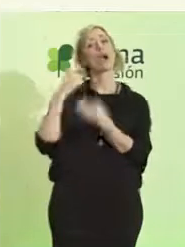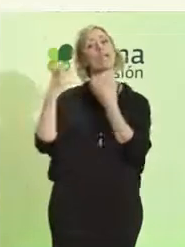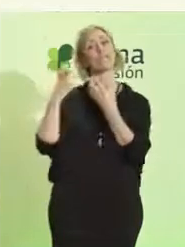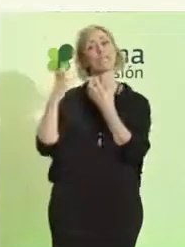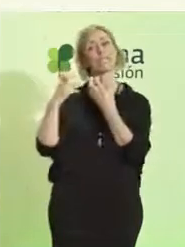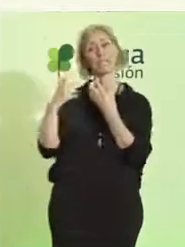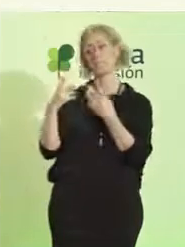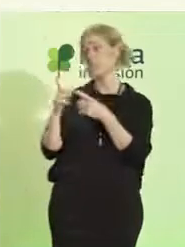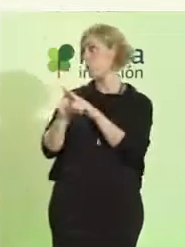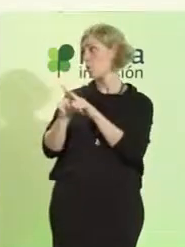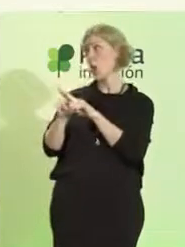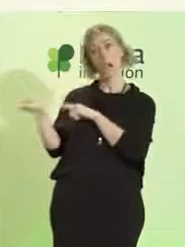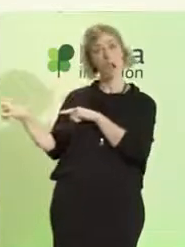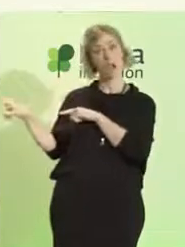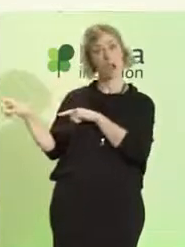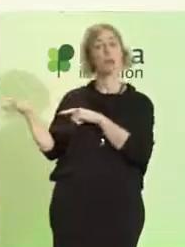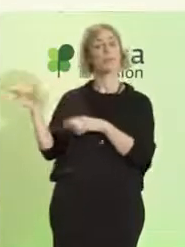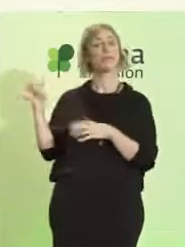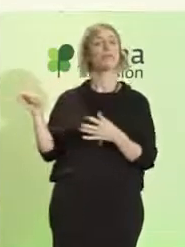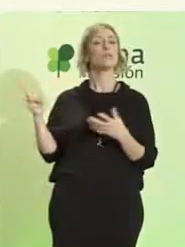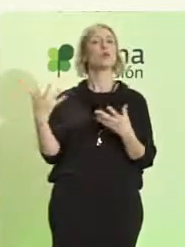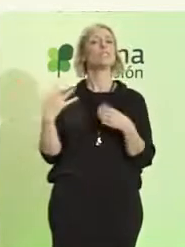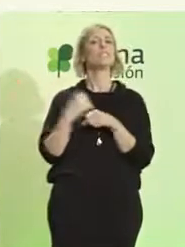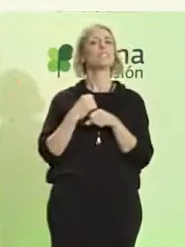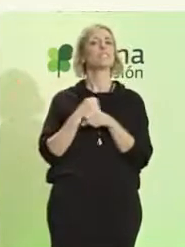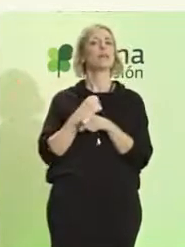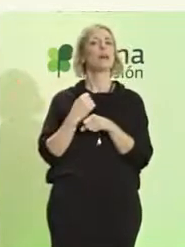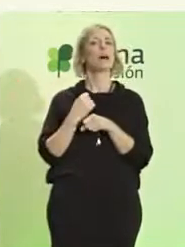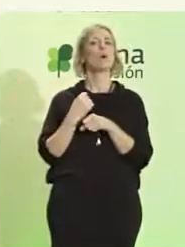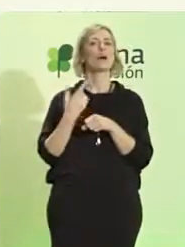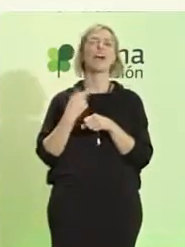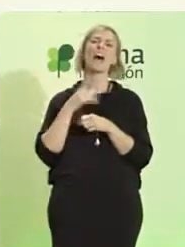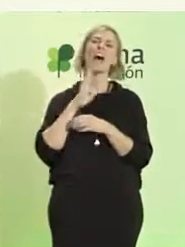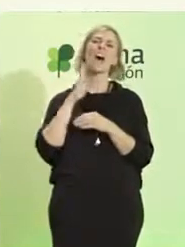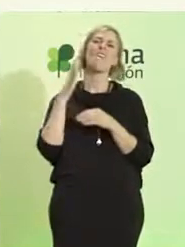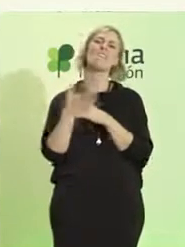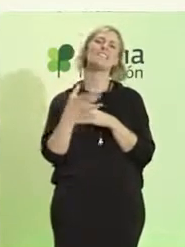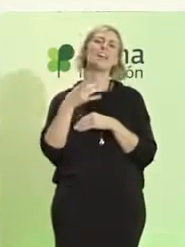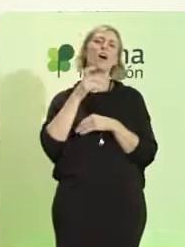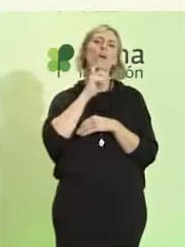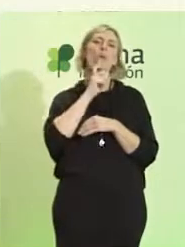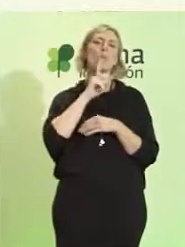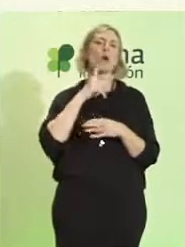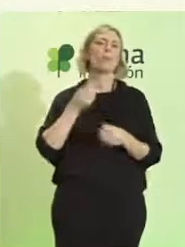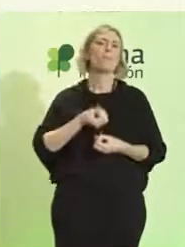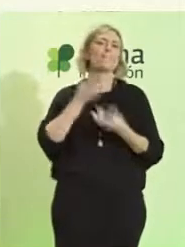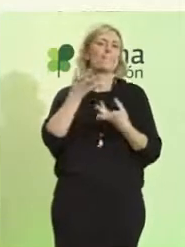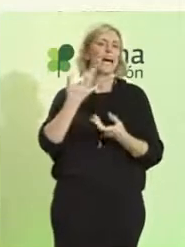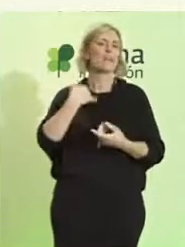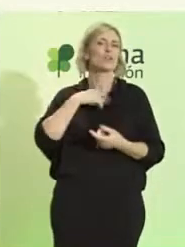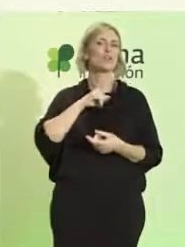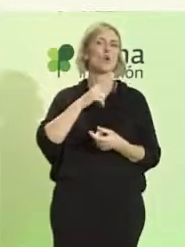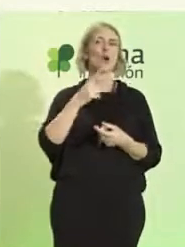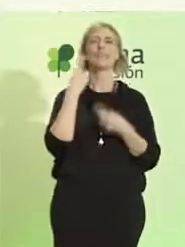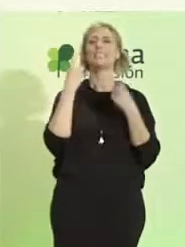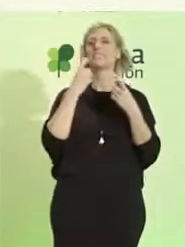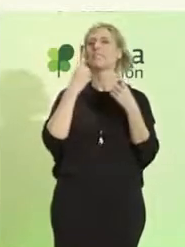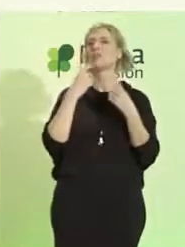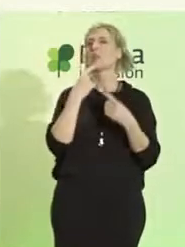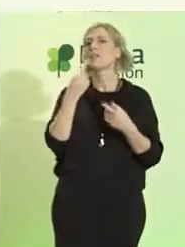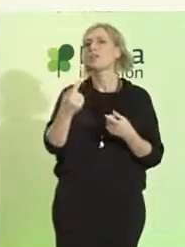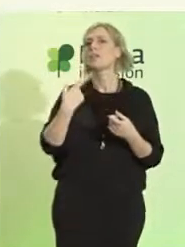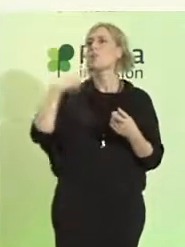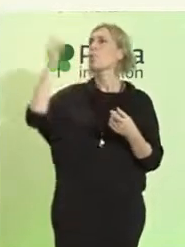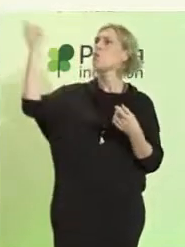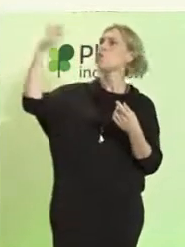el qué, sino en el cómo. En cómo afecta todo lo que está ocurriendo al mensaje que se está intentando construir. Por ejemplo, cómo afecta la luz, cómo afecta el escenario,